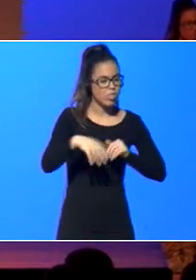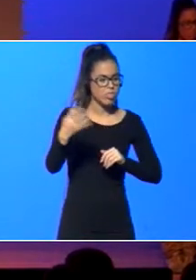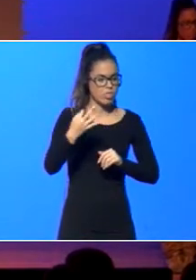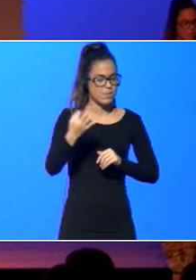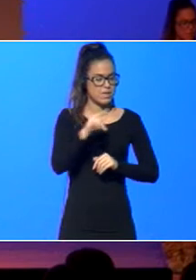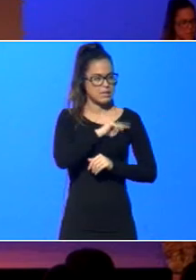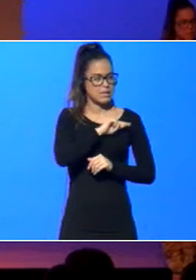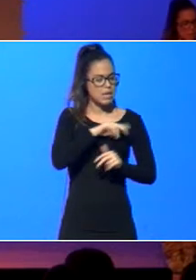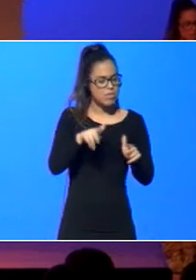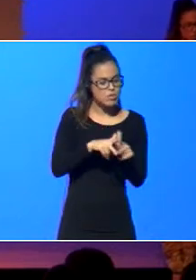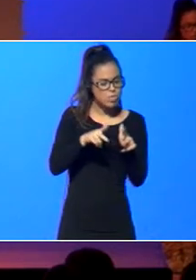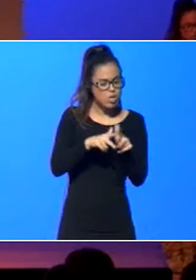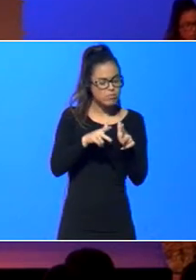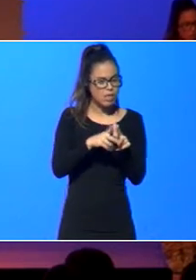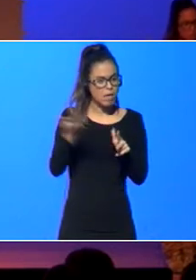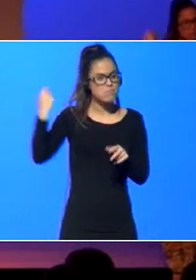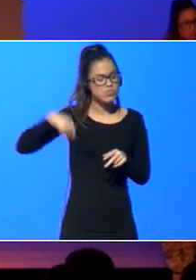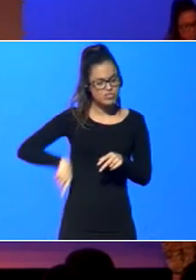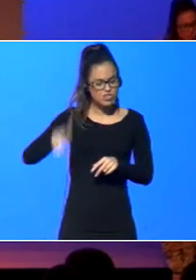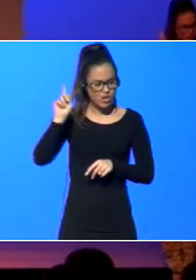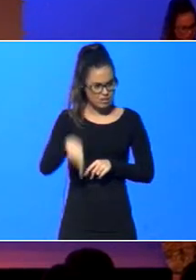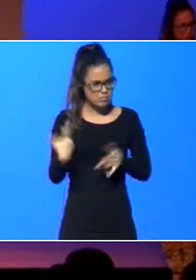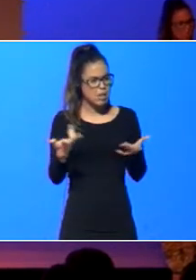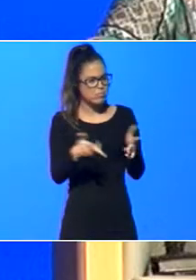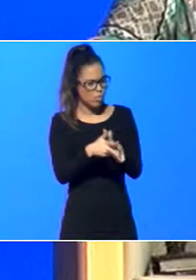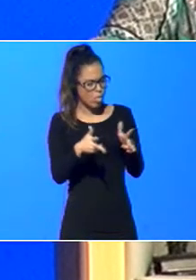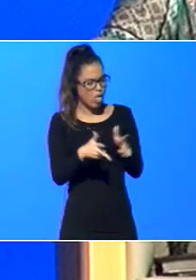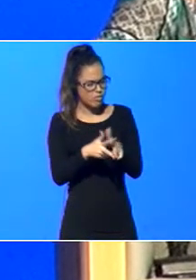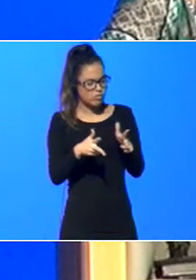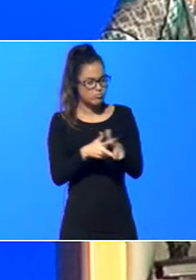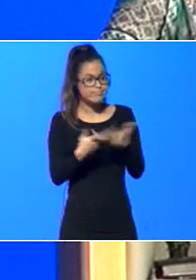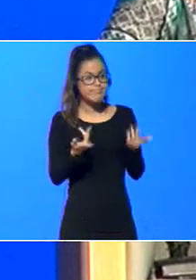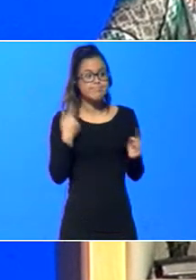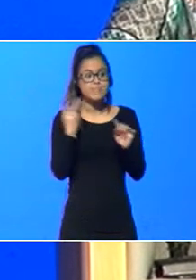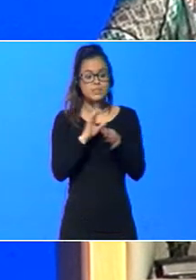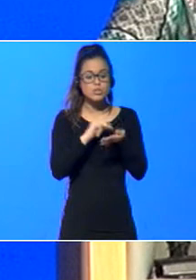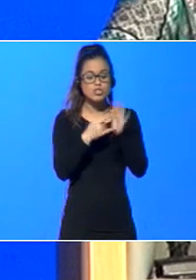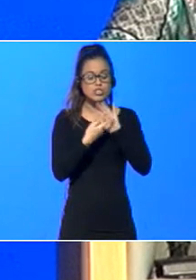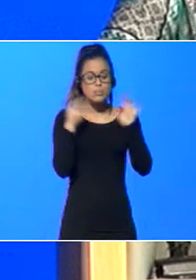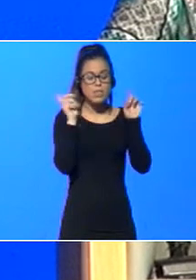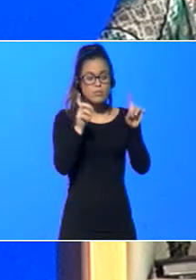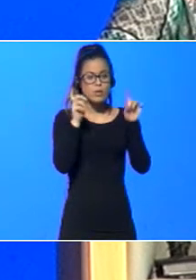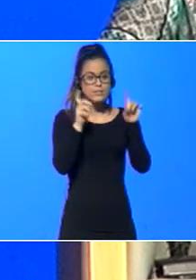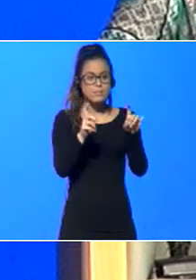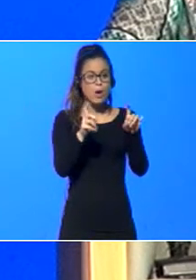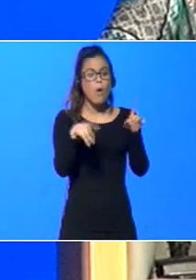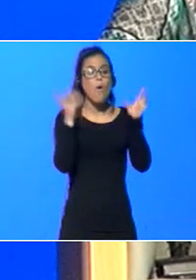una ética ciudadana, también profesional, pero ciudadana, que haga del sistema educativo educación